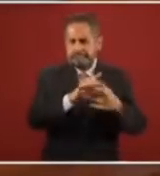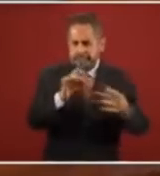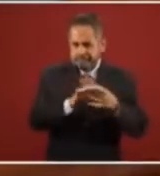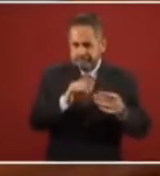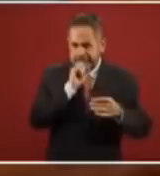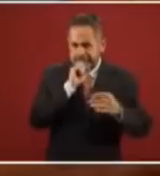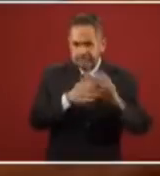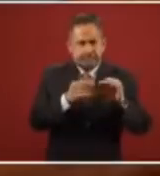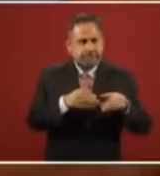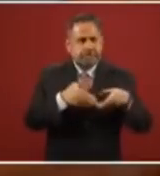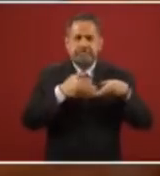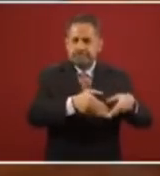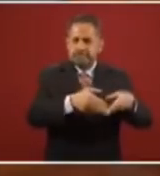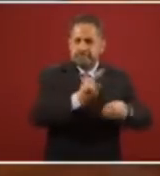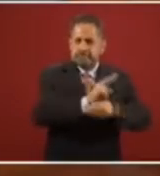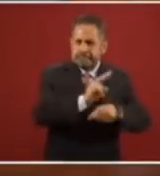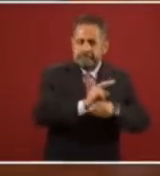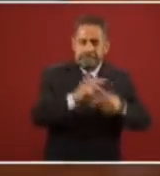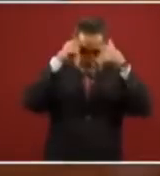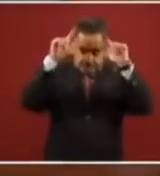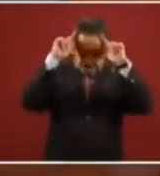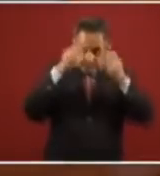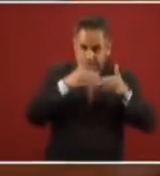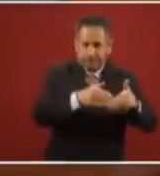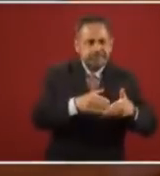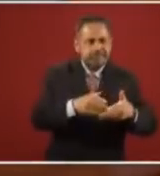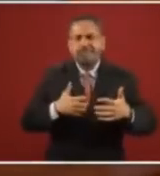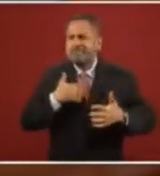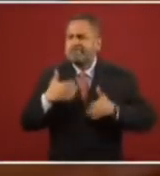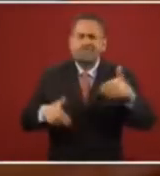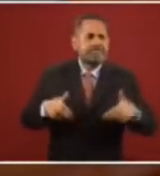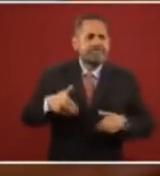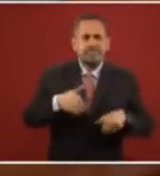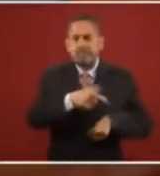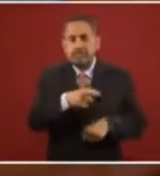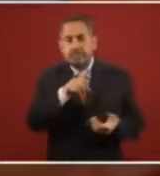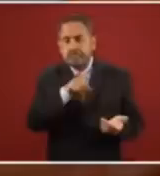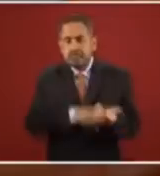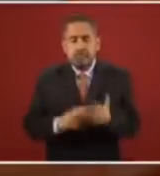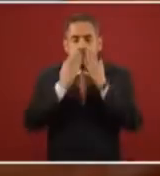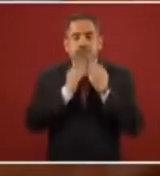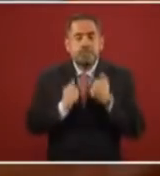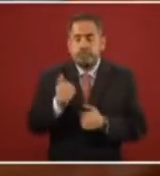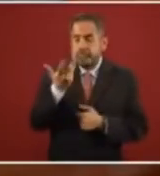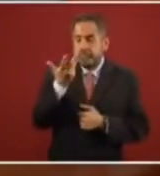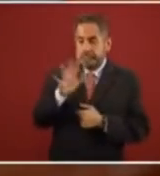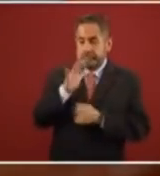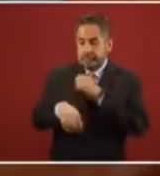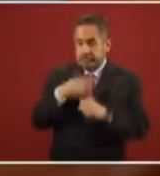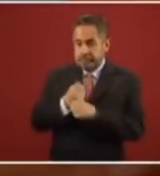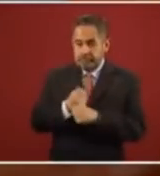marina mercante, los marinos mercantes que se quejaban, muchos de ellos no tienen ni siquiera 10 años de